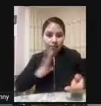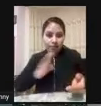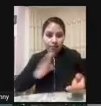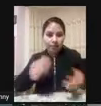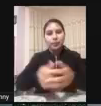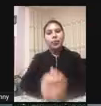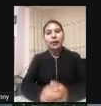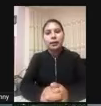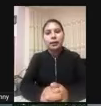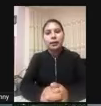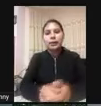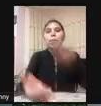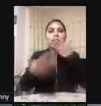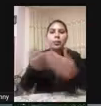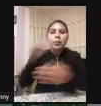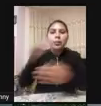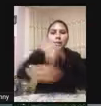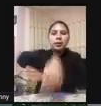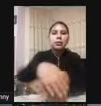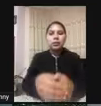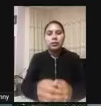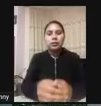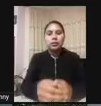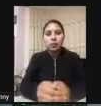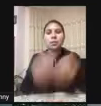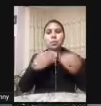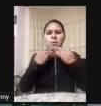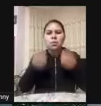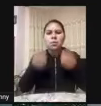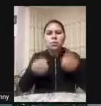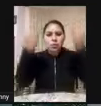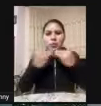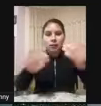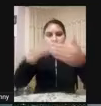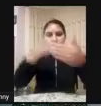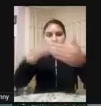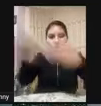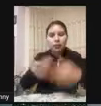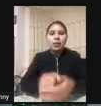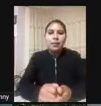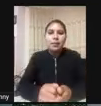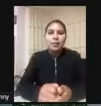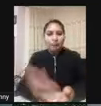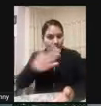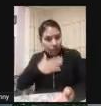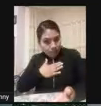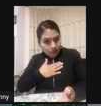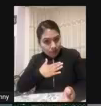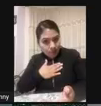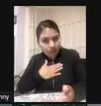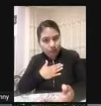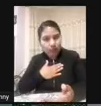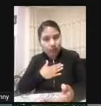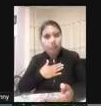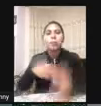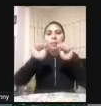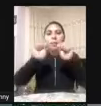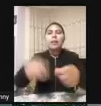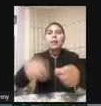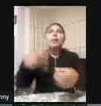buenas noches y muchas gracias por la invitación. Es un grato placer para nosotros poder ser parte de este webinar para poder compartir